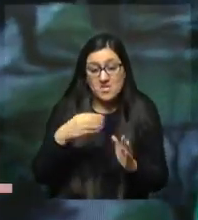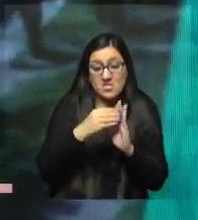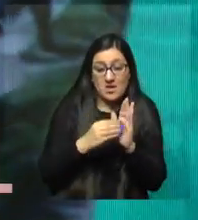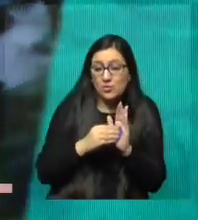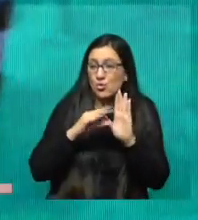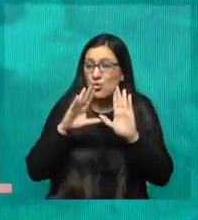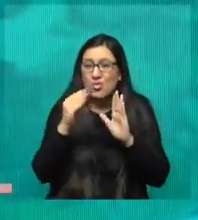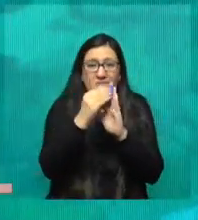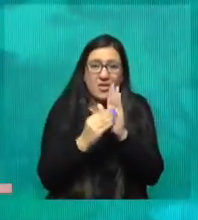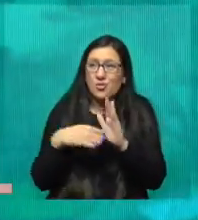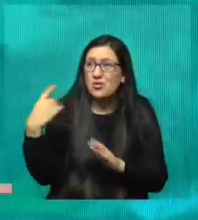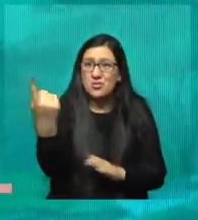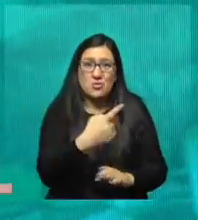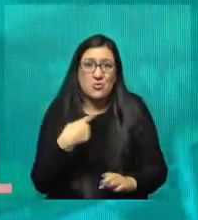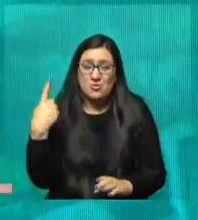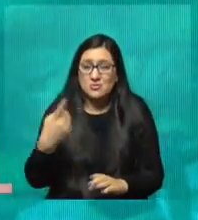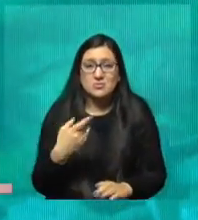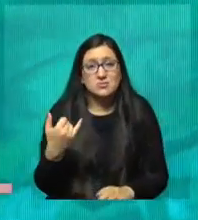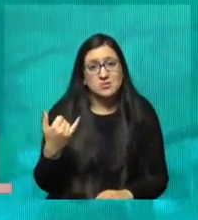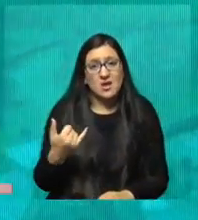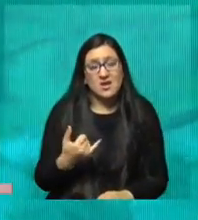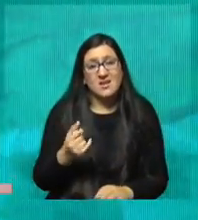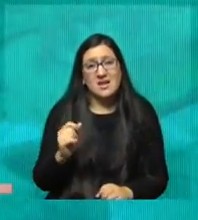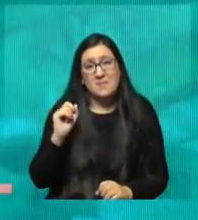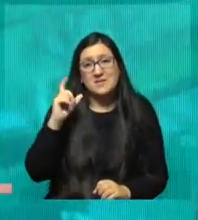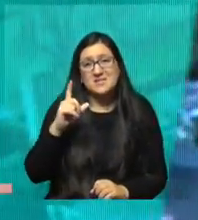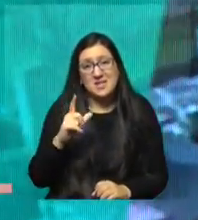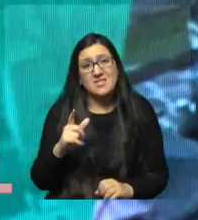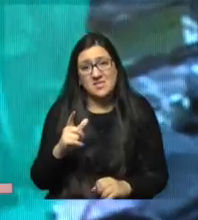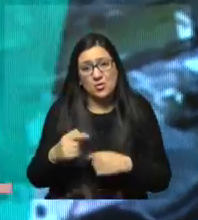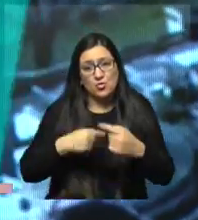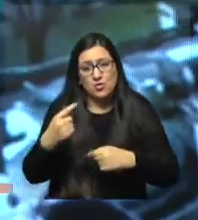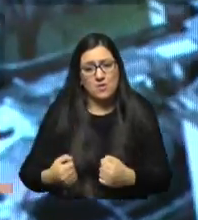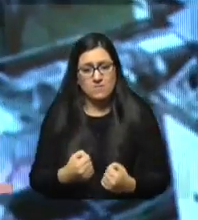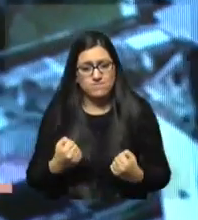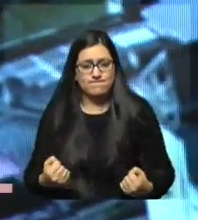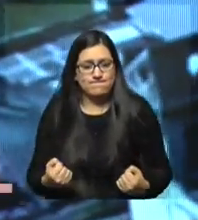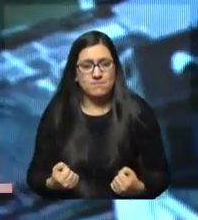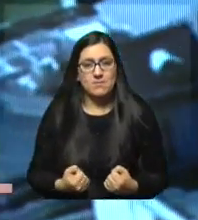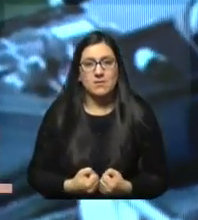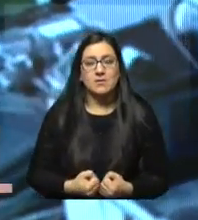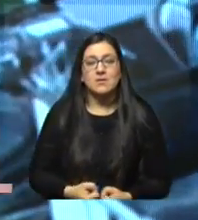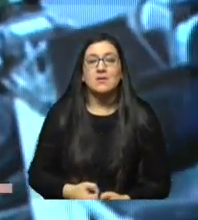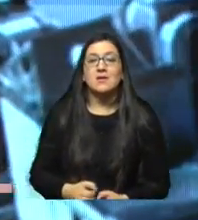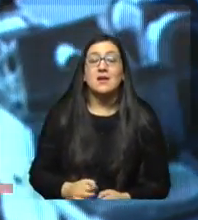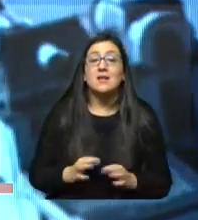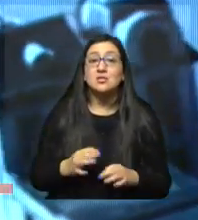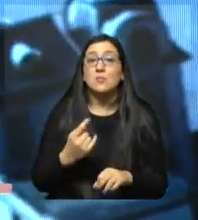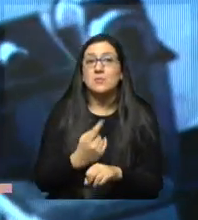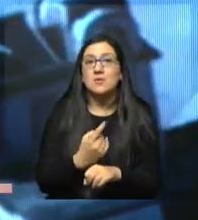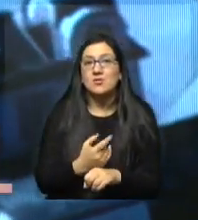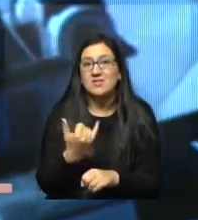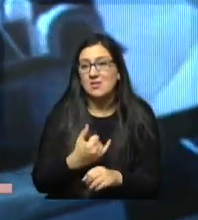genera una capacidad de todavía ser más grande. Es decir, el que llegó primero y el que tiene más capacidad de tener datos